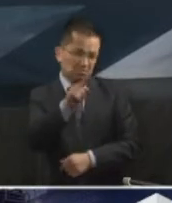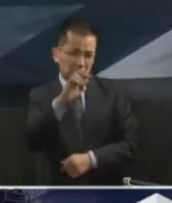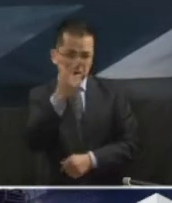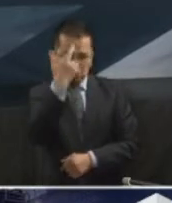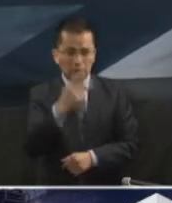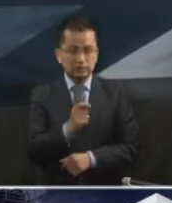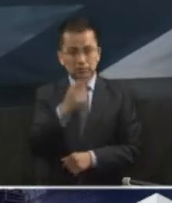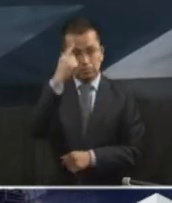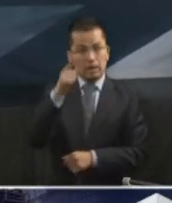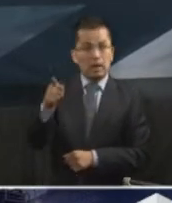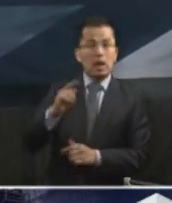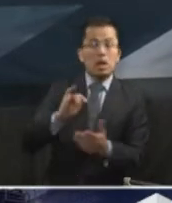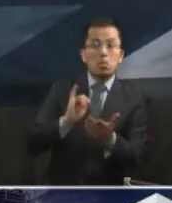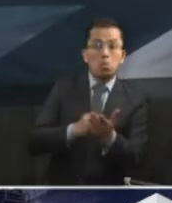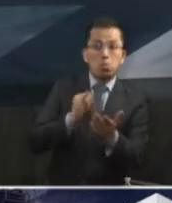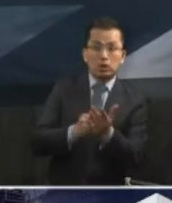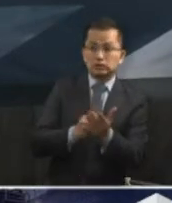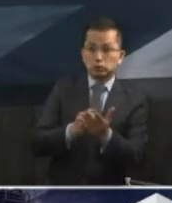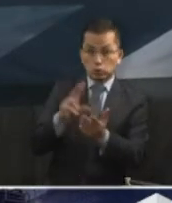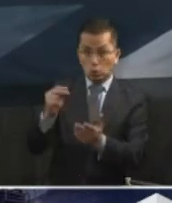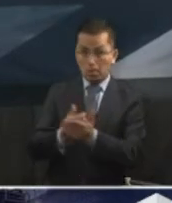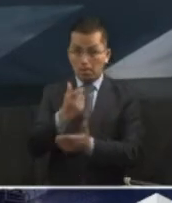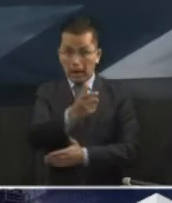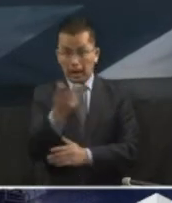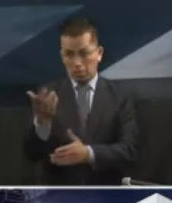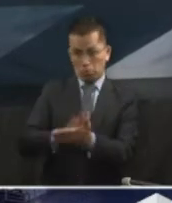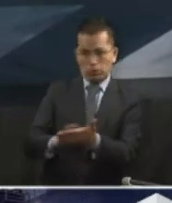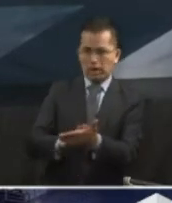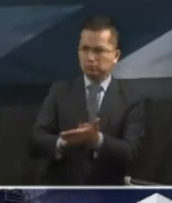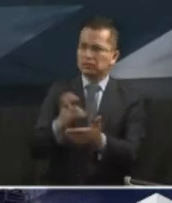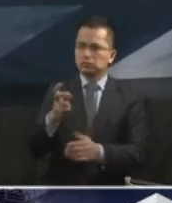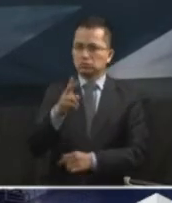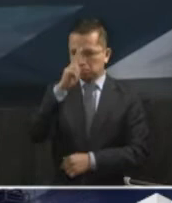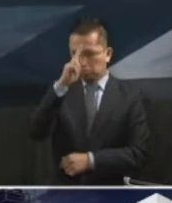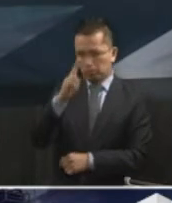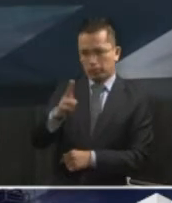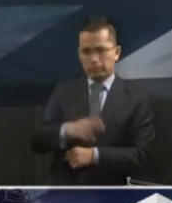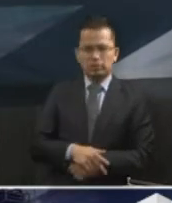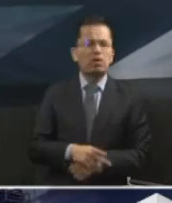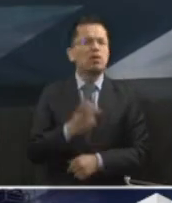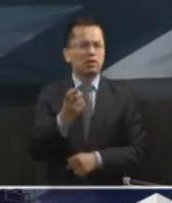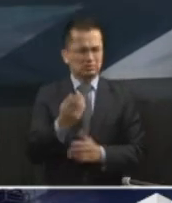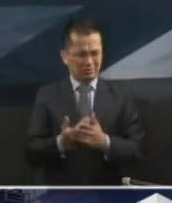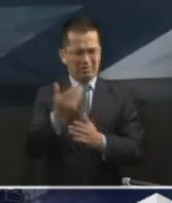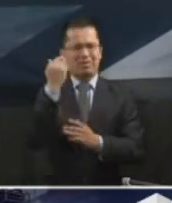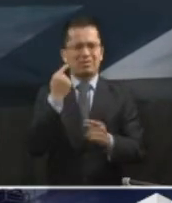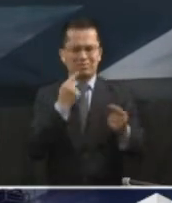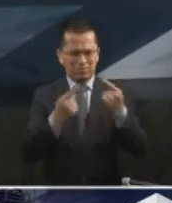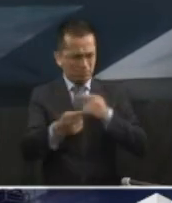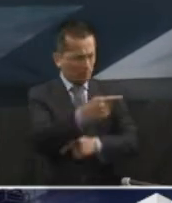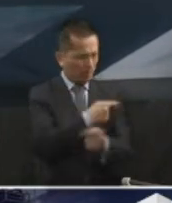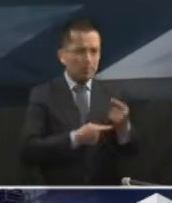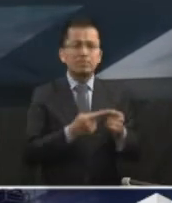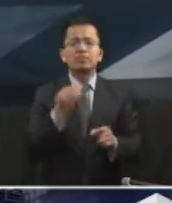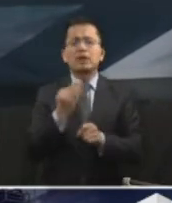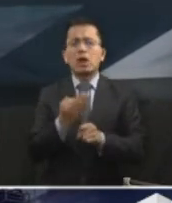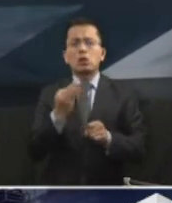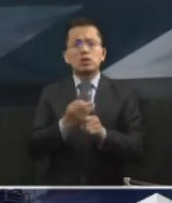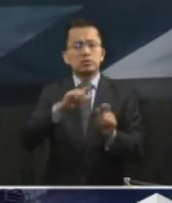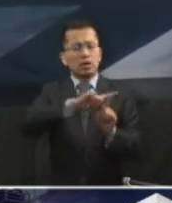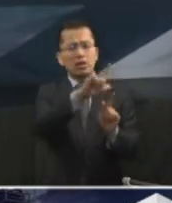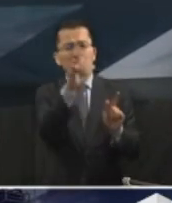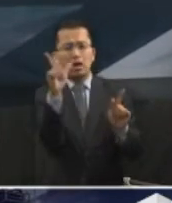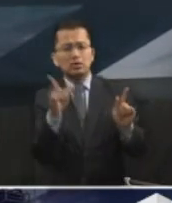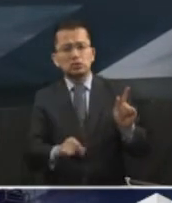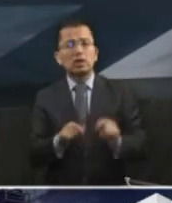de la condonación de impuestos. Debate, un tema fundamental. Recibió hasta el momento, hasta el día de hoy,